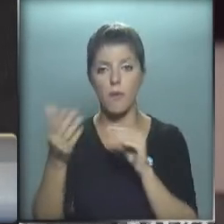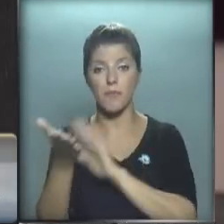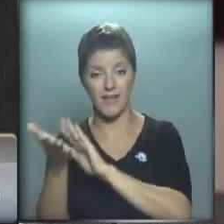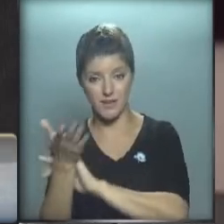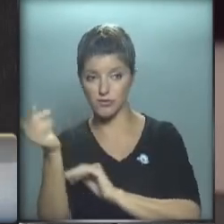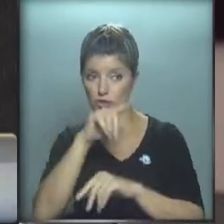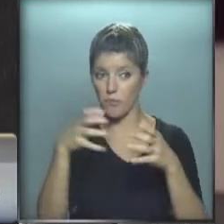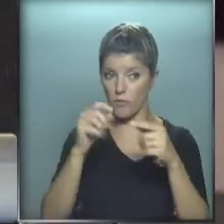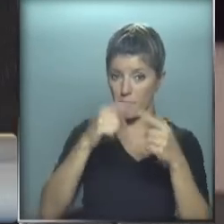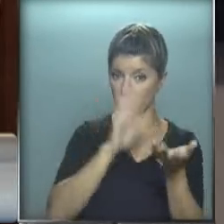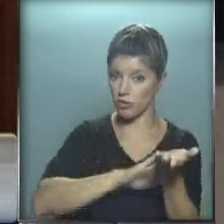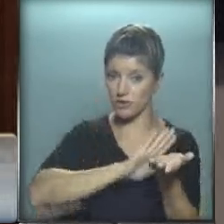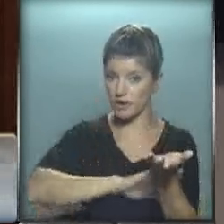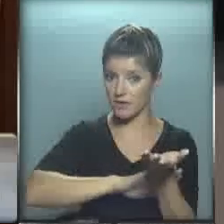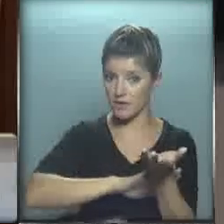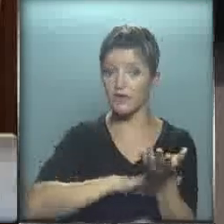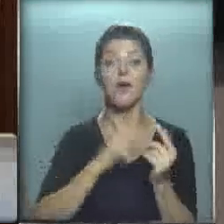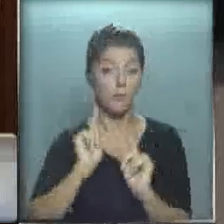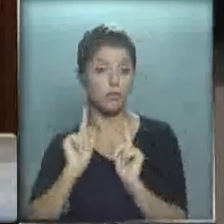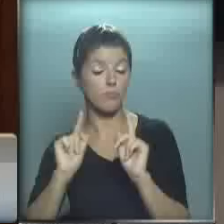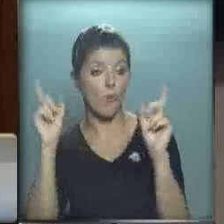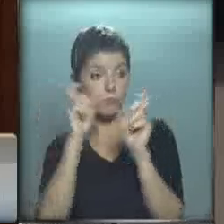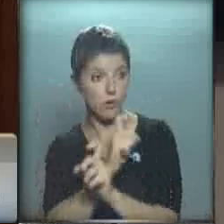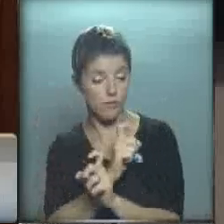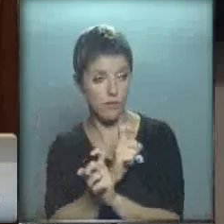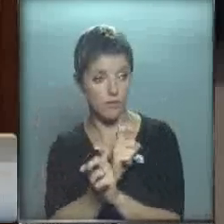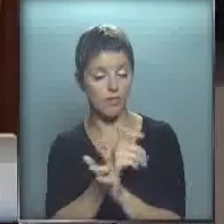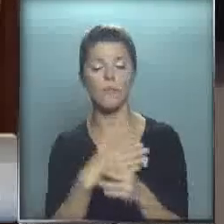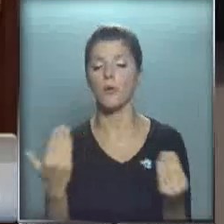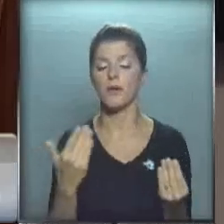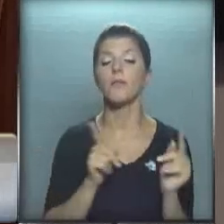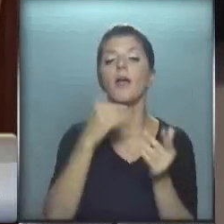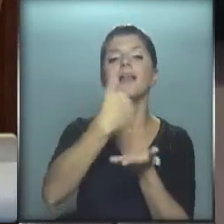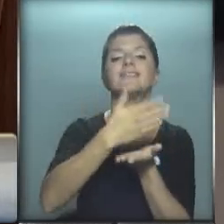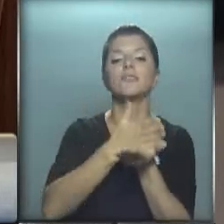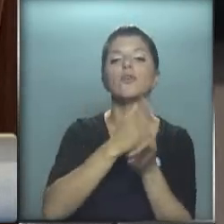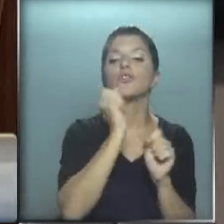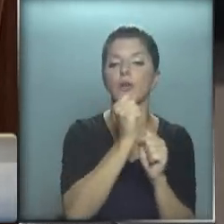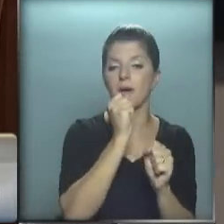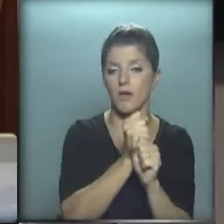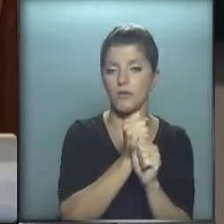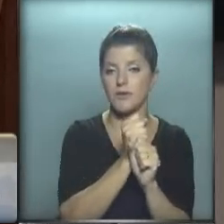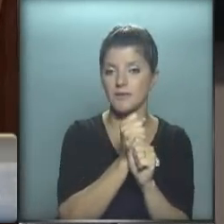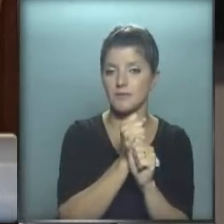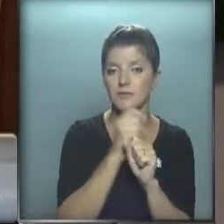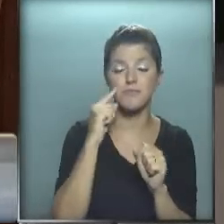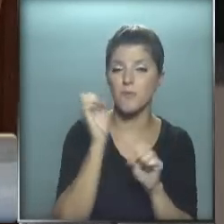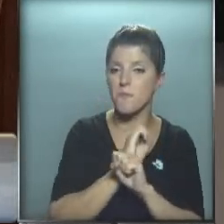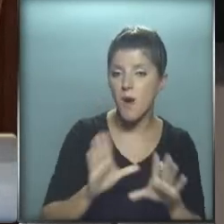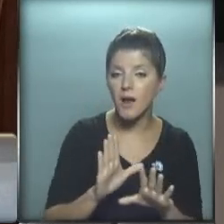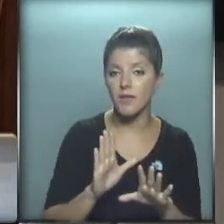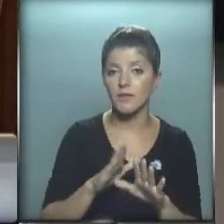izquierda es bueno es exactamente por este problema Es decir que hay los sectores obreros se vieron afectados por lo que fue el fenómeno de